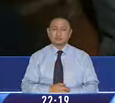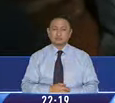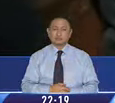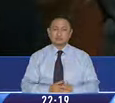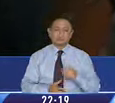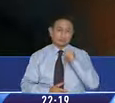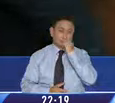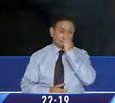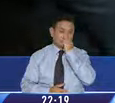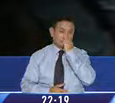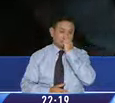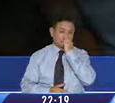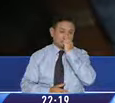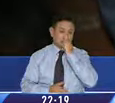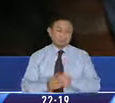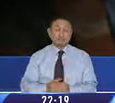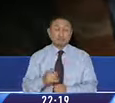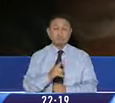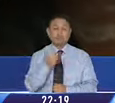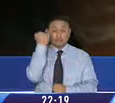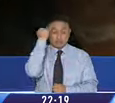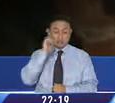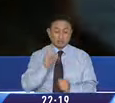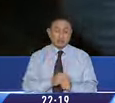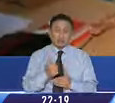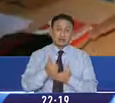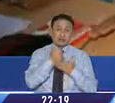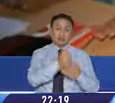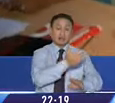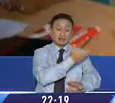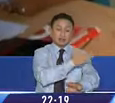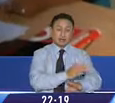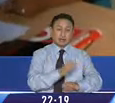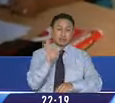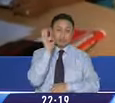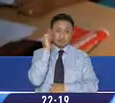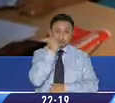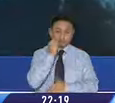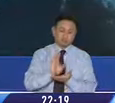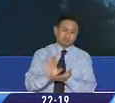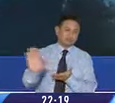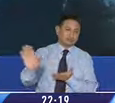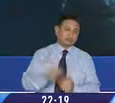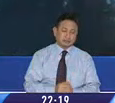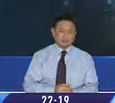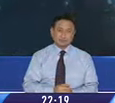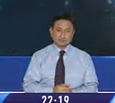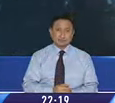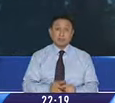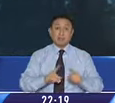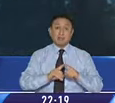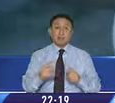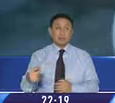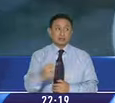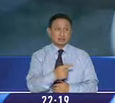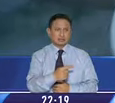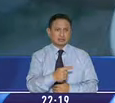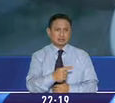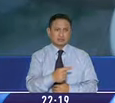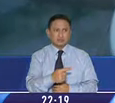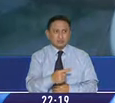La idea era acceder a un tratamiento de adicciones con las condiciones mínimas, pero estaban en un